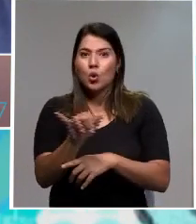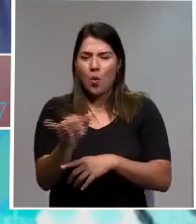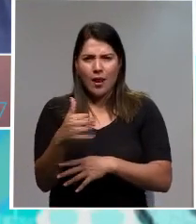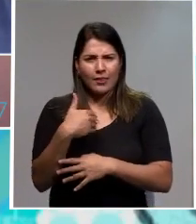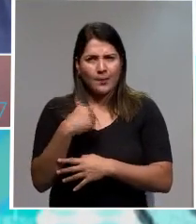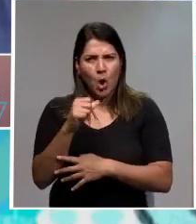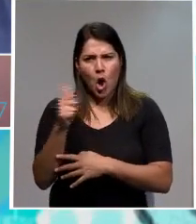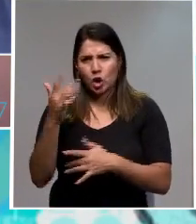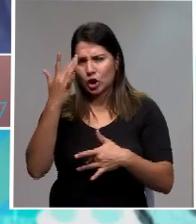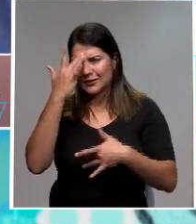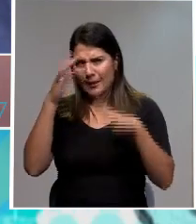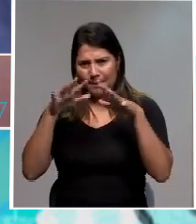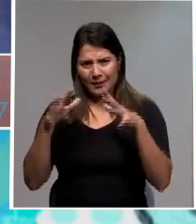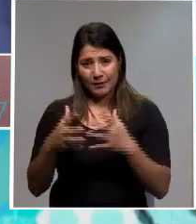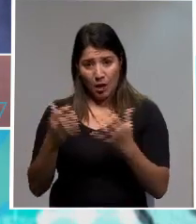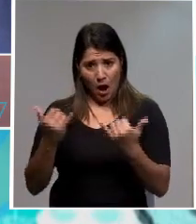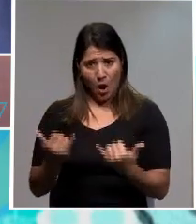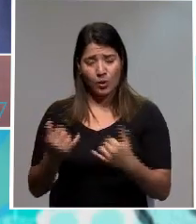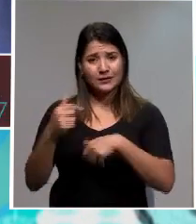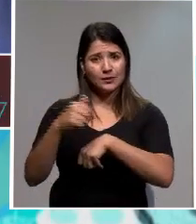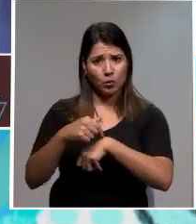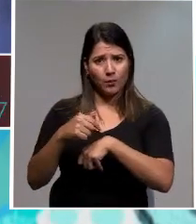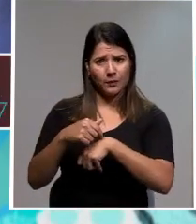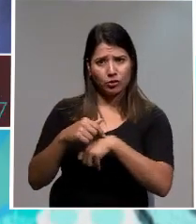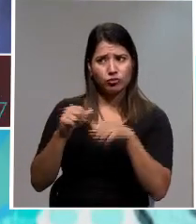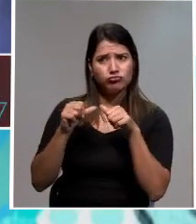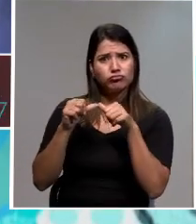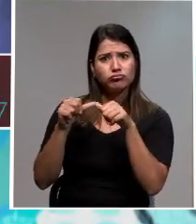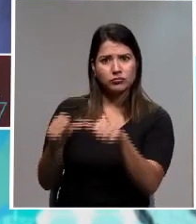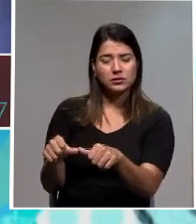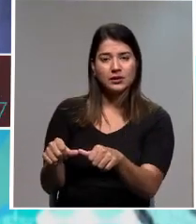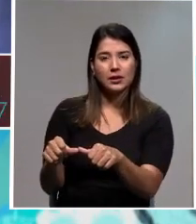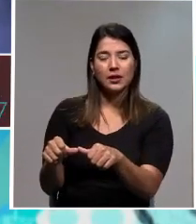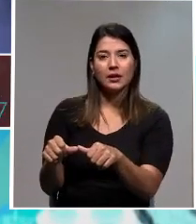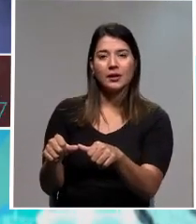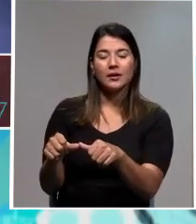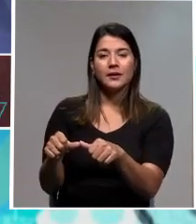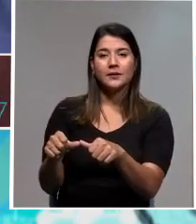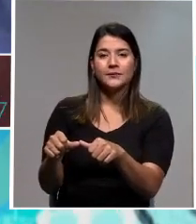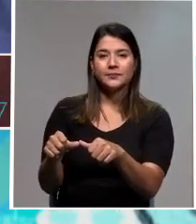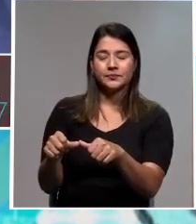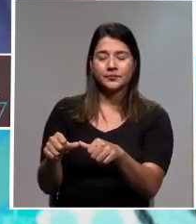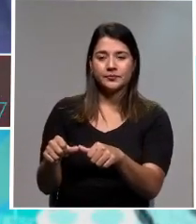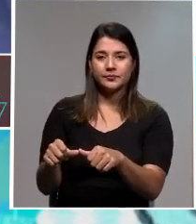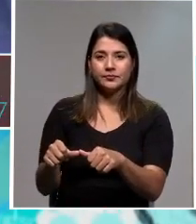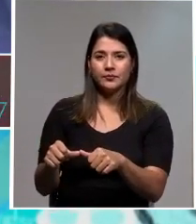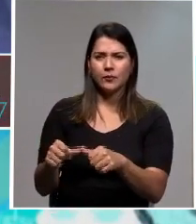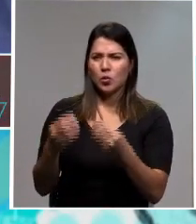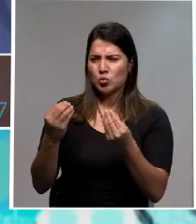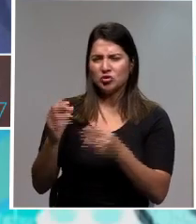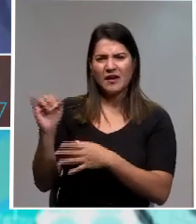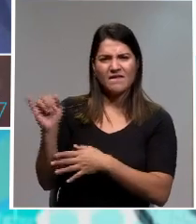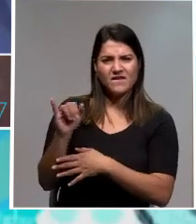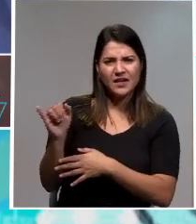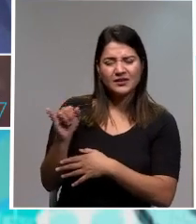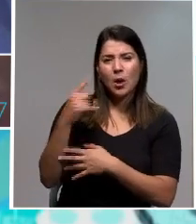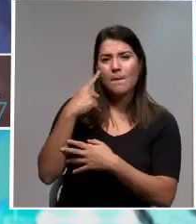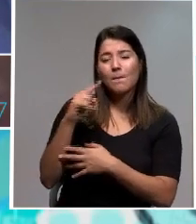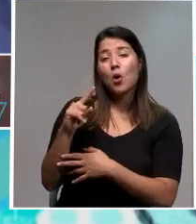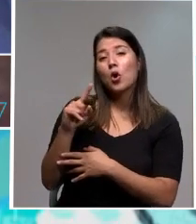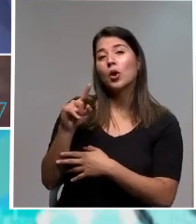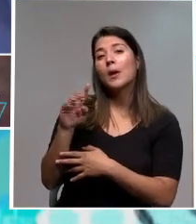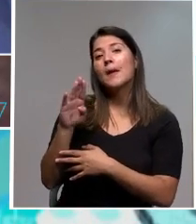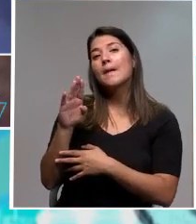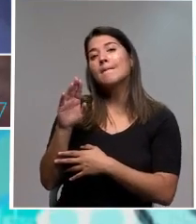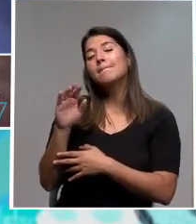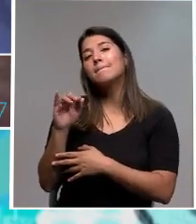otras pandemias en estos momentos que siguen vigentes. Hay infecciones por vibrio cólera, que es